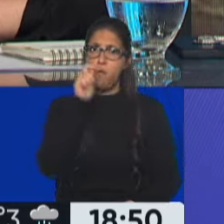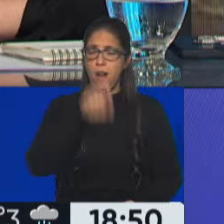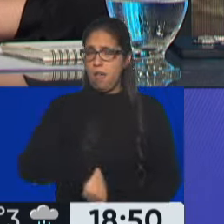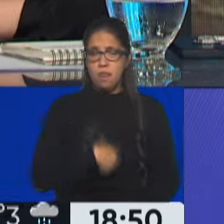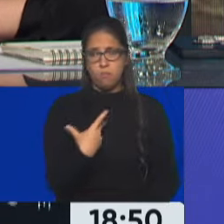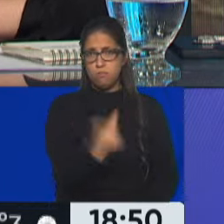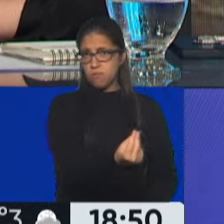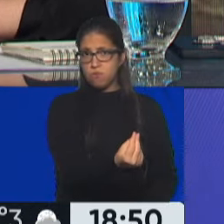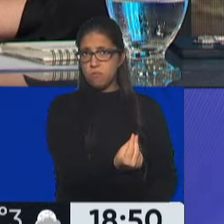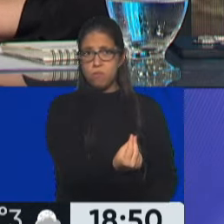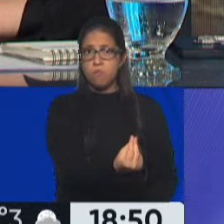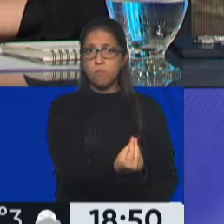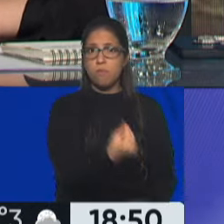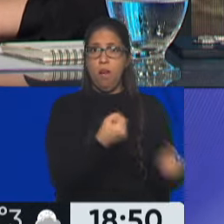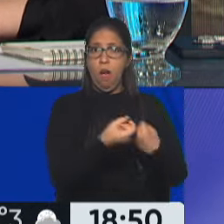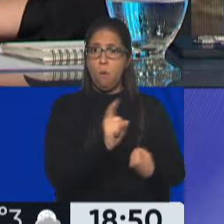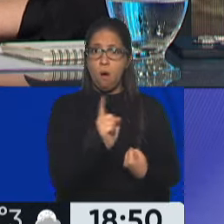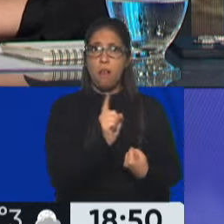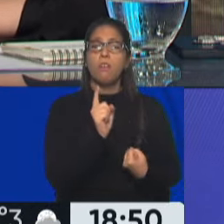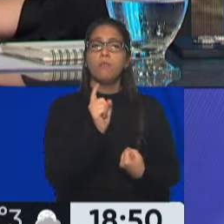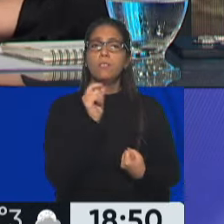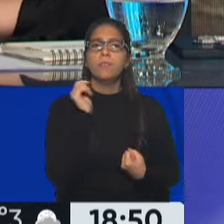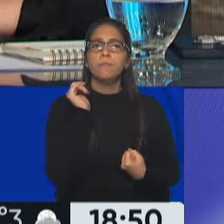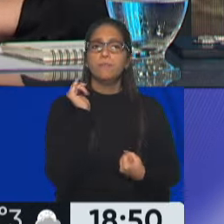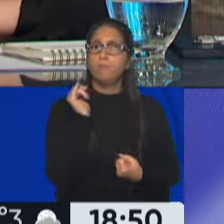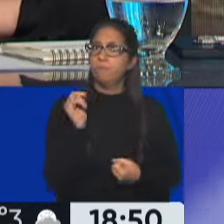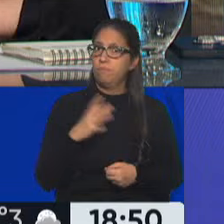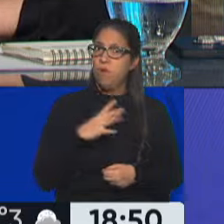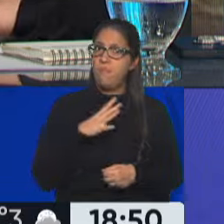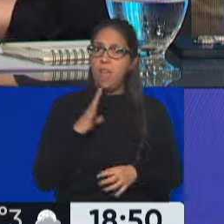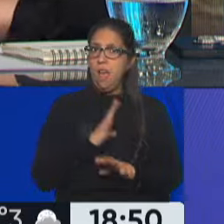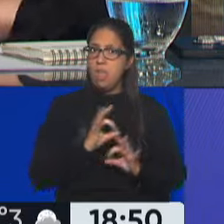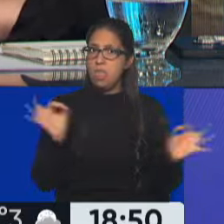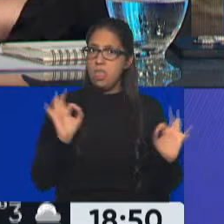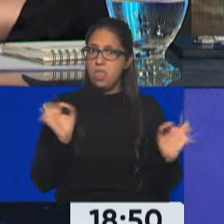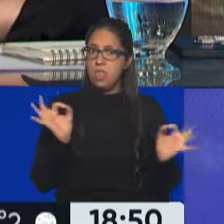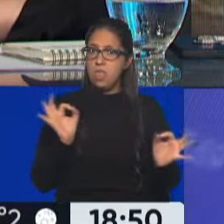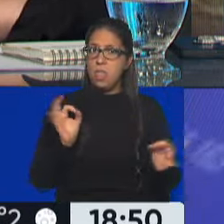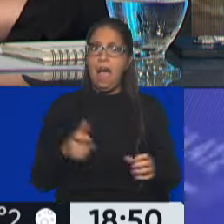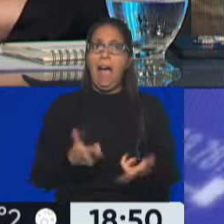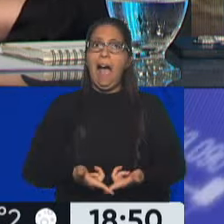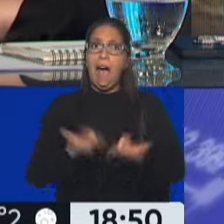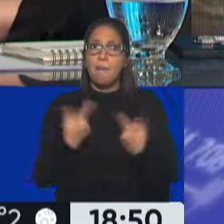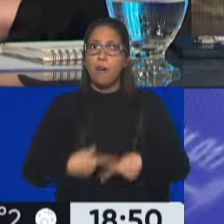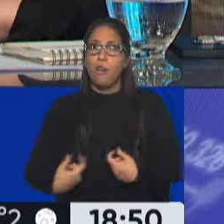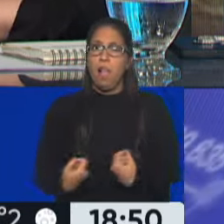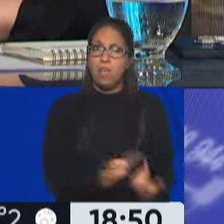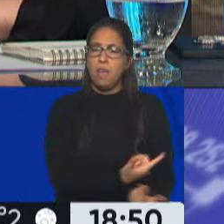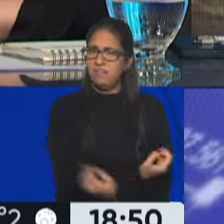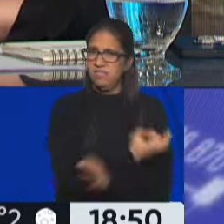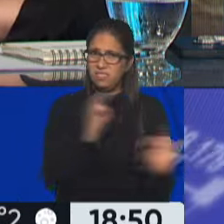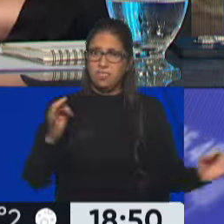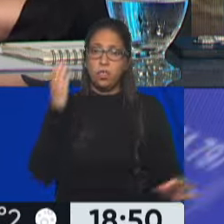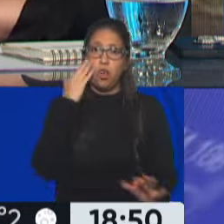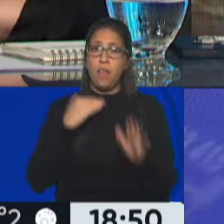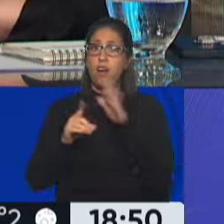ha desarrollado, intensificado lo que tiene que ver con el desarrollo económico, no ha enviado armas, no. En el caso de Corea del